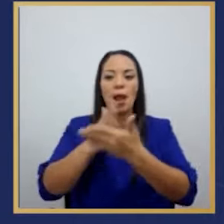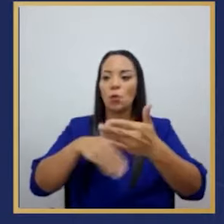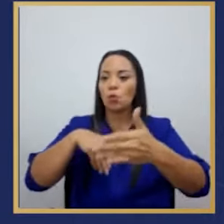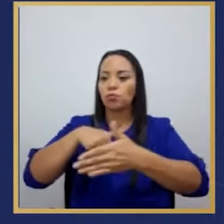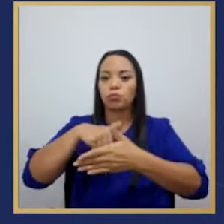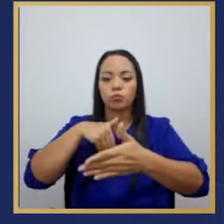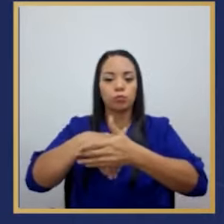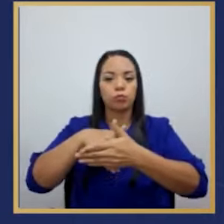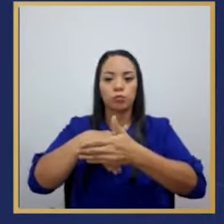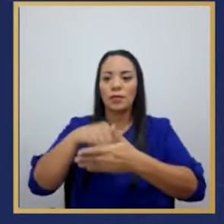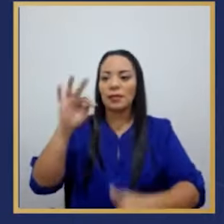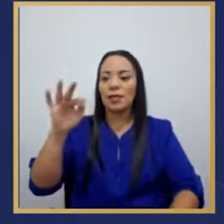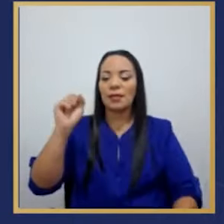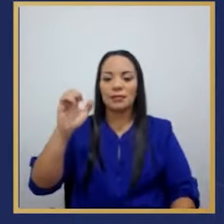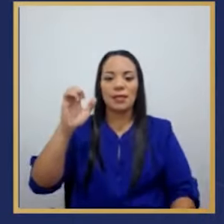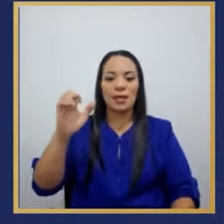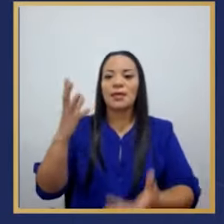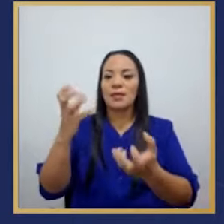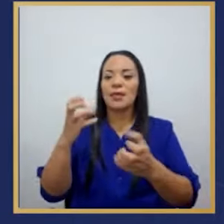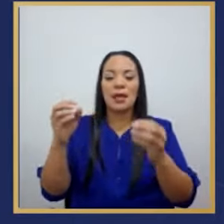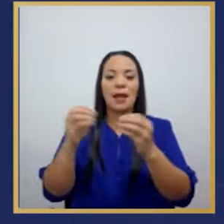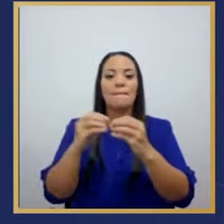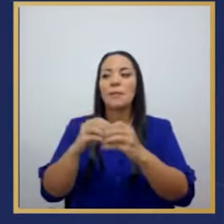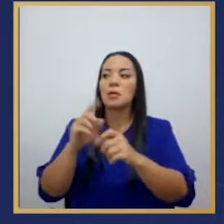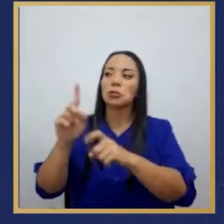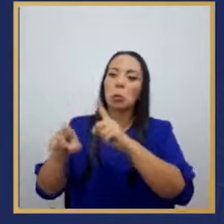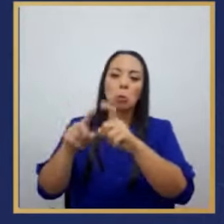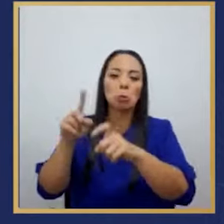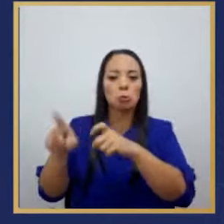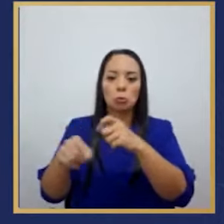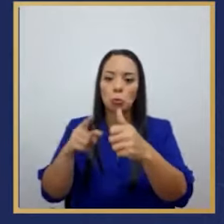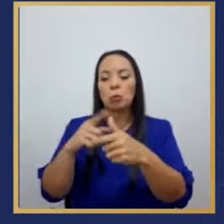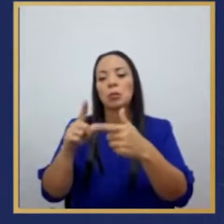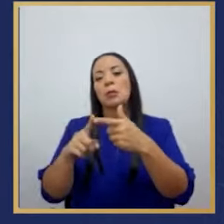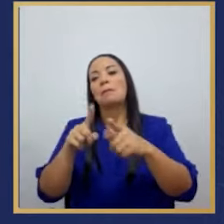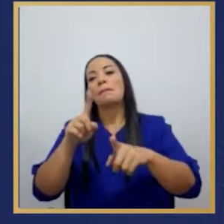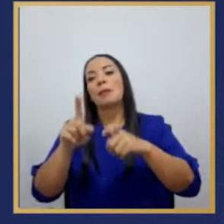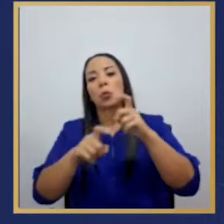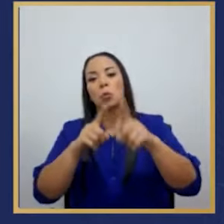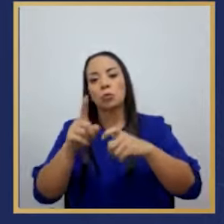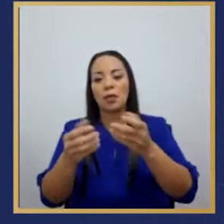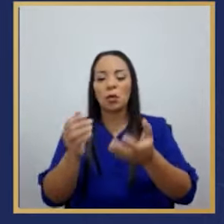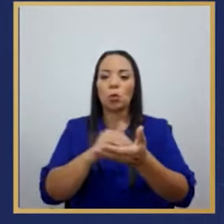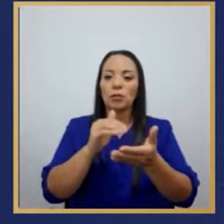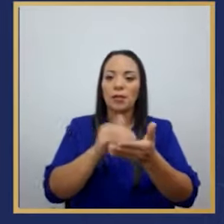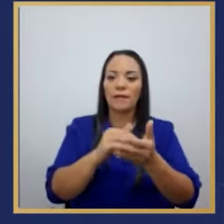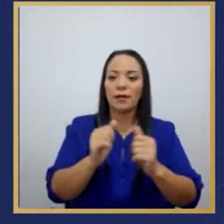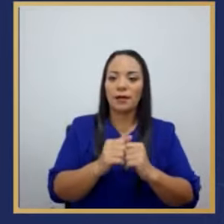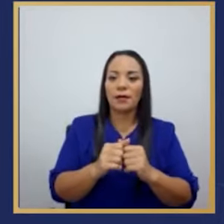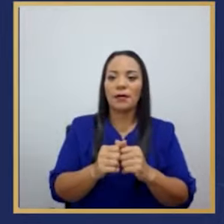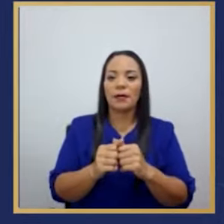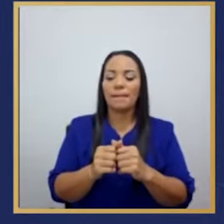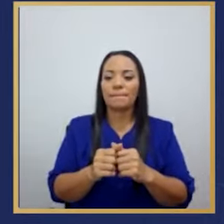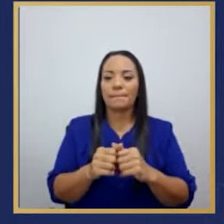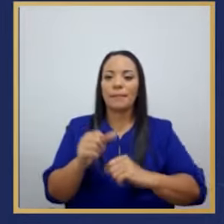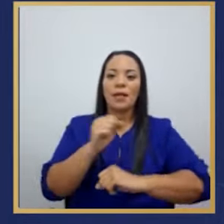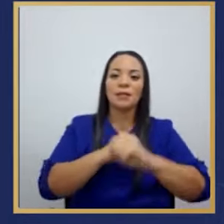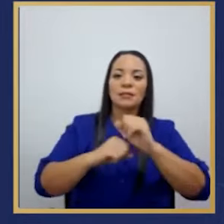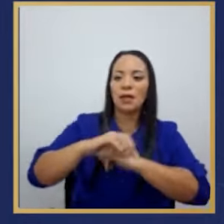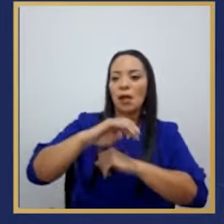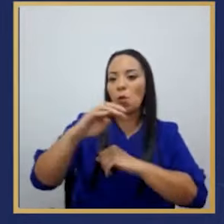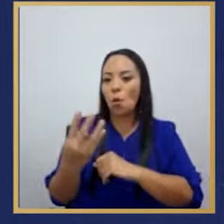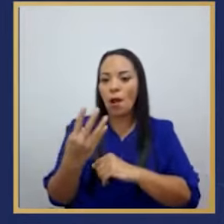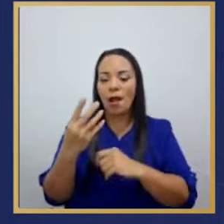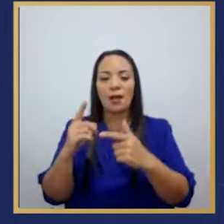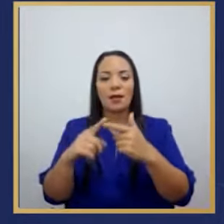que el Tribunal Supremo quiera hacer más consultas, quiera preguntarle de nuevo a la Sala